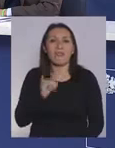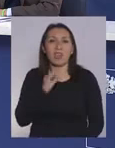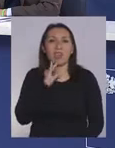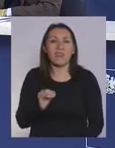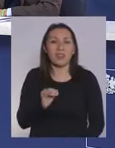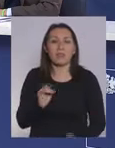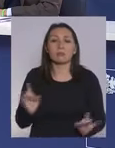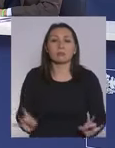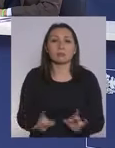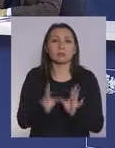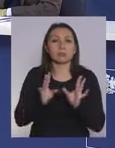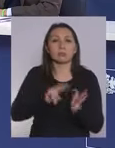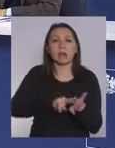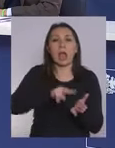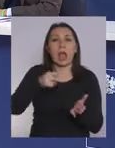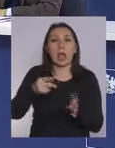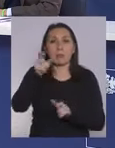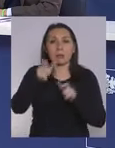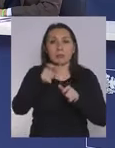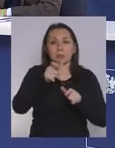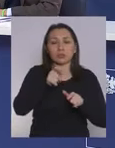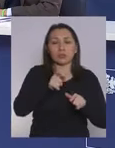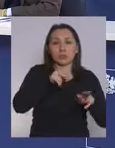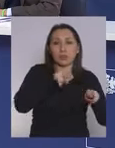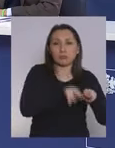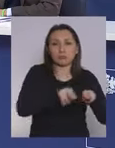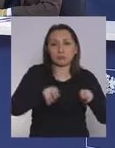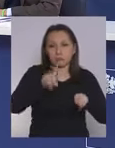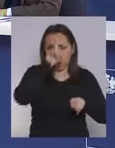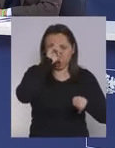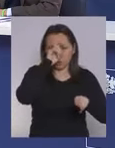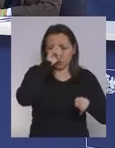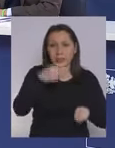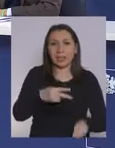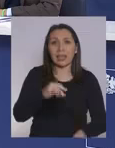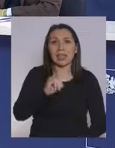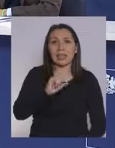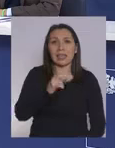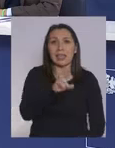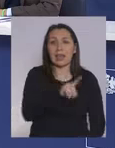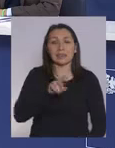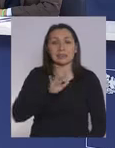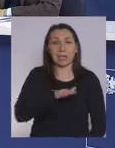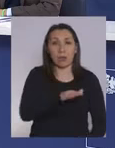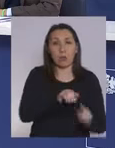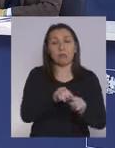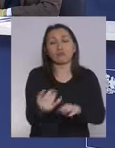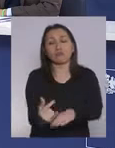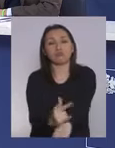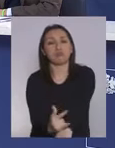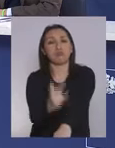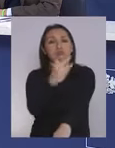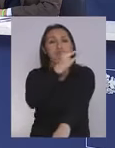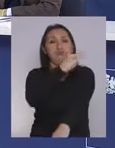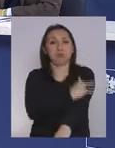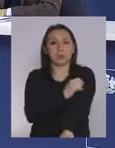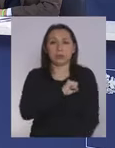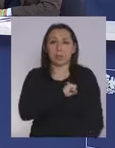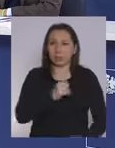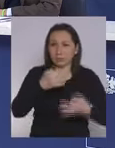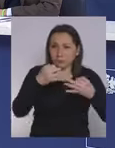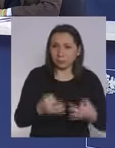un eventual traslado de pacientes desde el hospital higueras de talcahuano hasta santiago si no puede confirmar